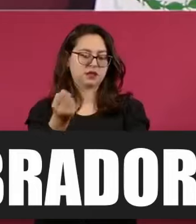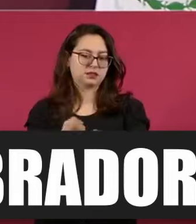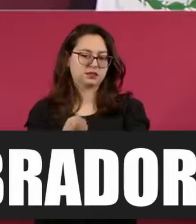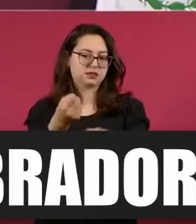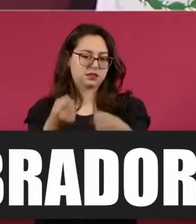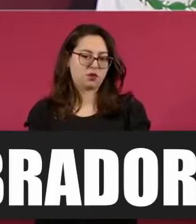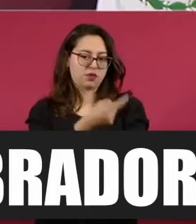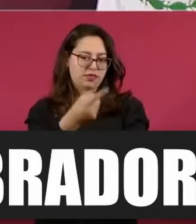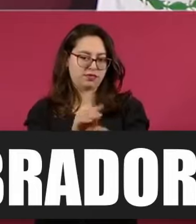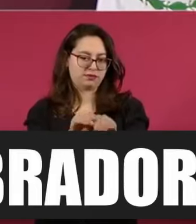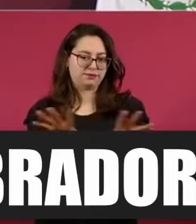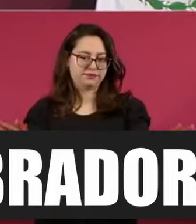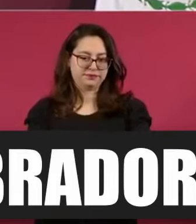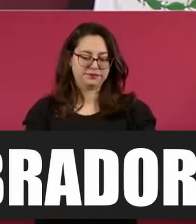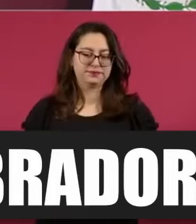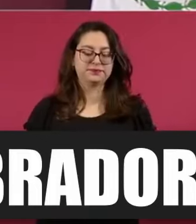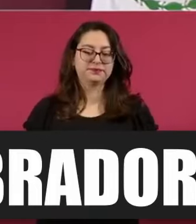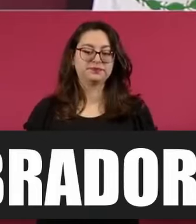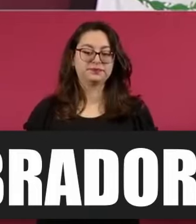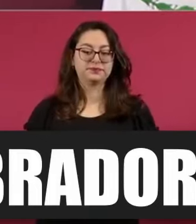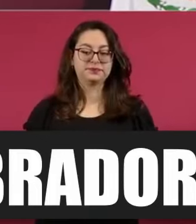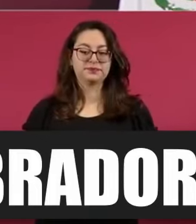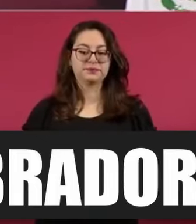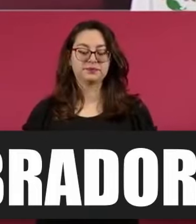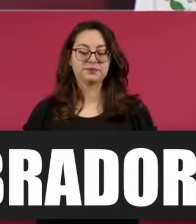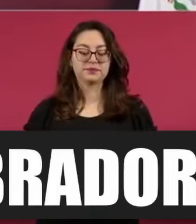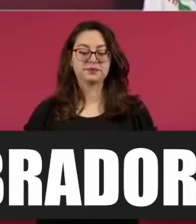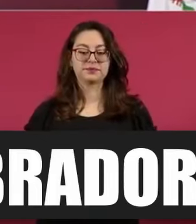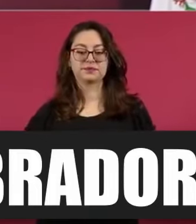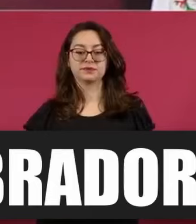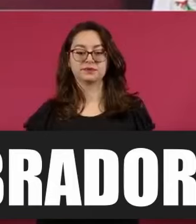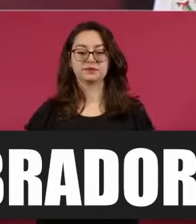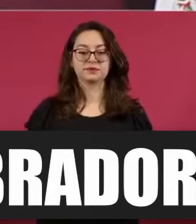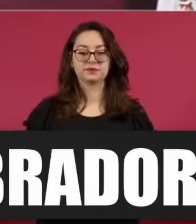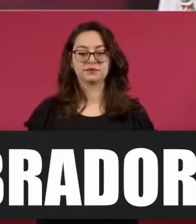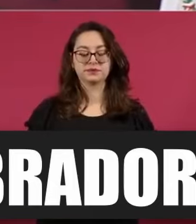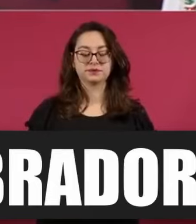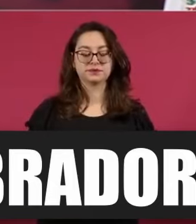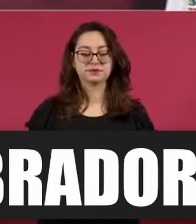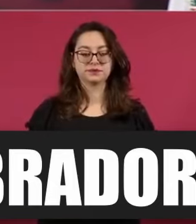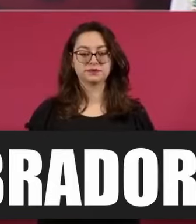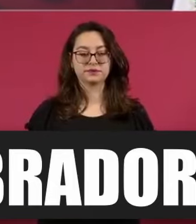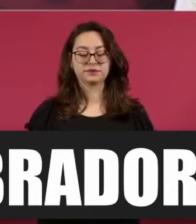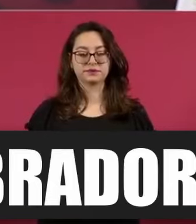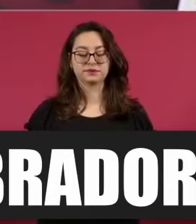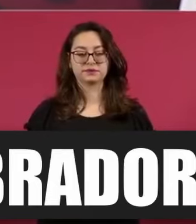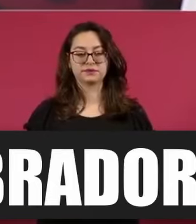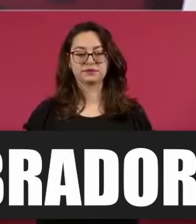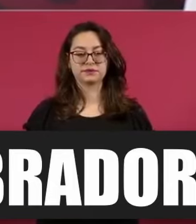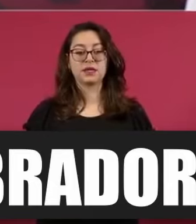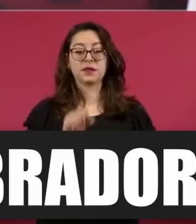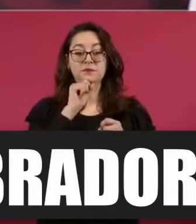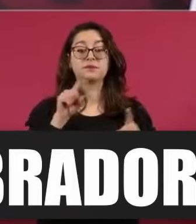se va a dar a conocer lo que se está proponiendo en